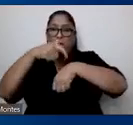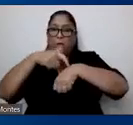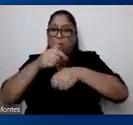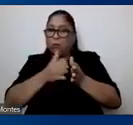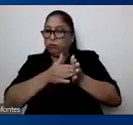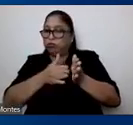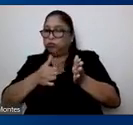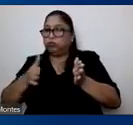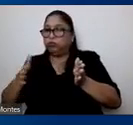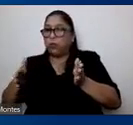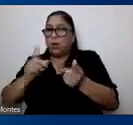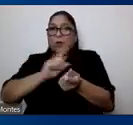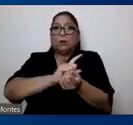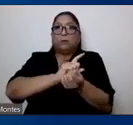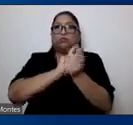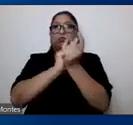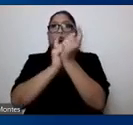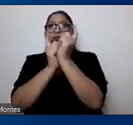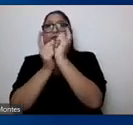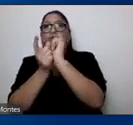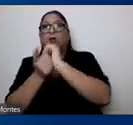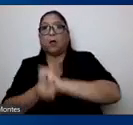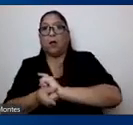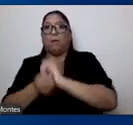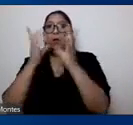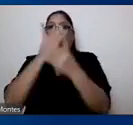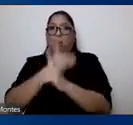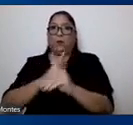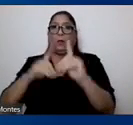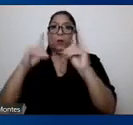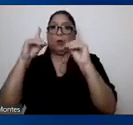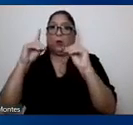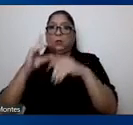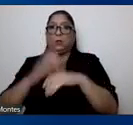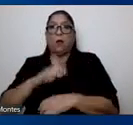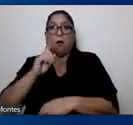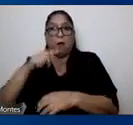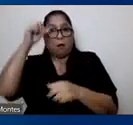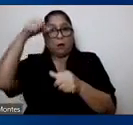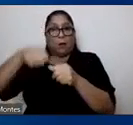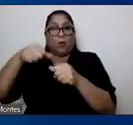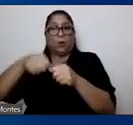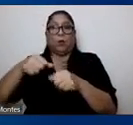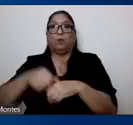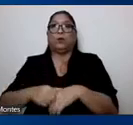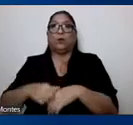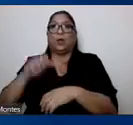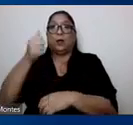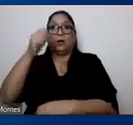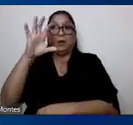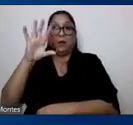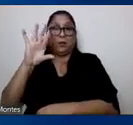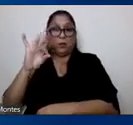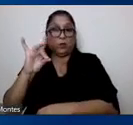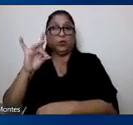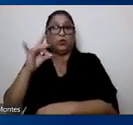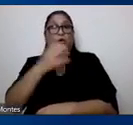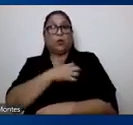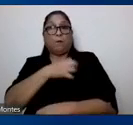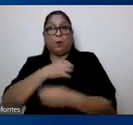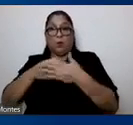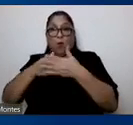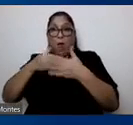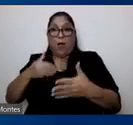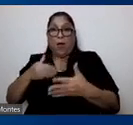periodo de transición a la democracia. Recordemos que el 18 de mayo, un día previo al inicio de la